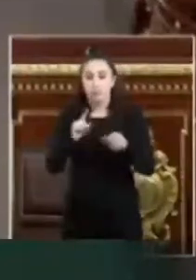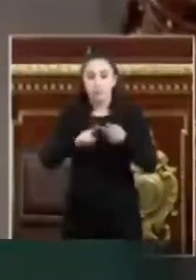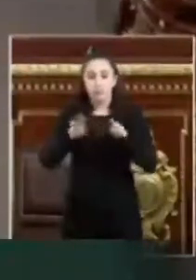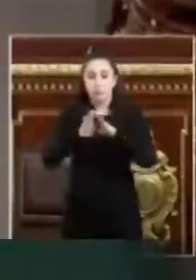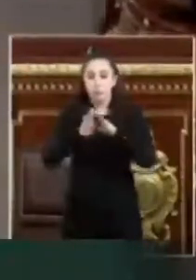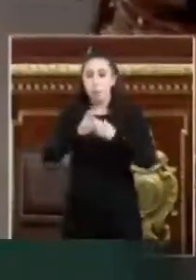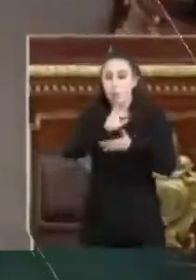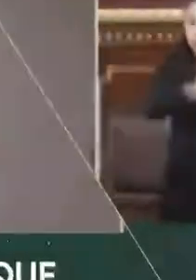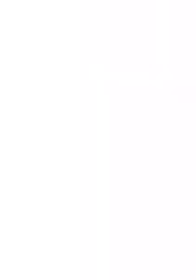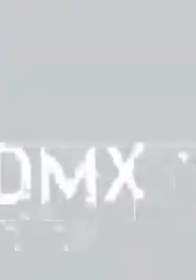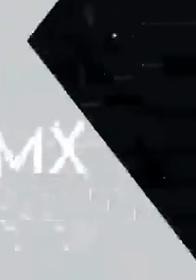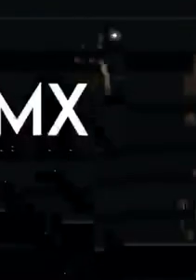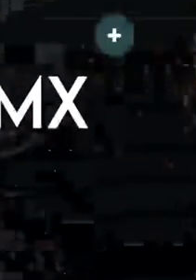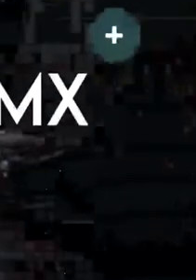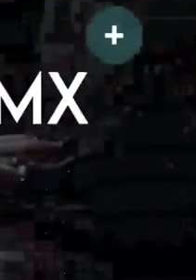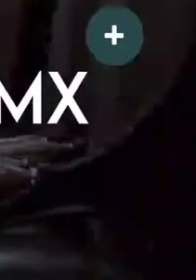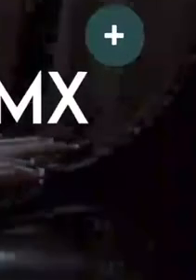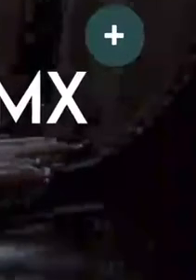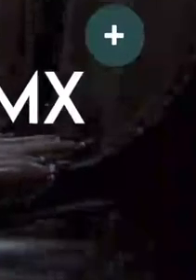de seguridad.